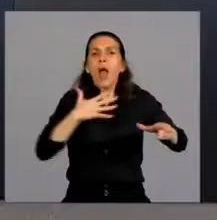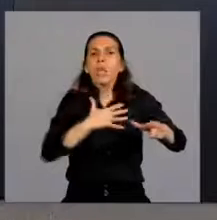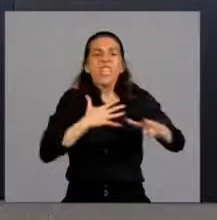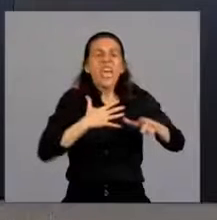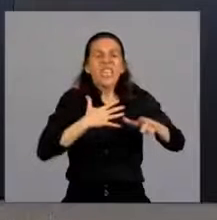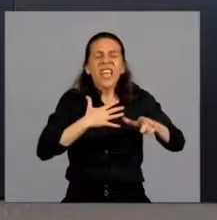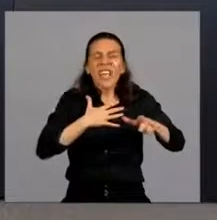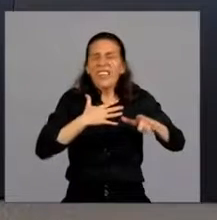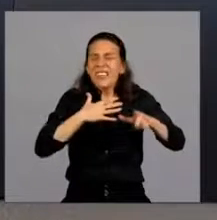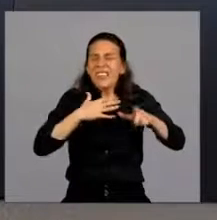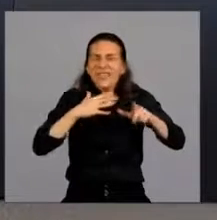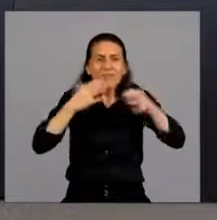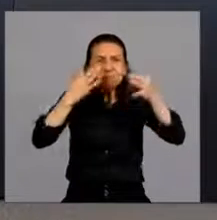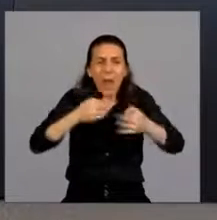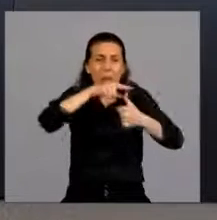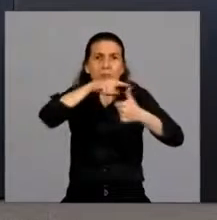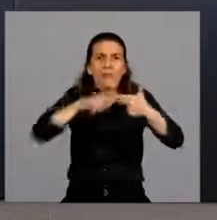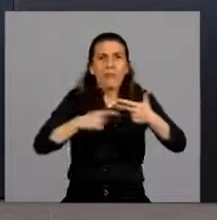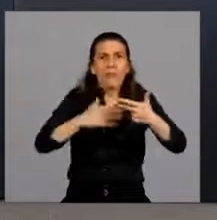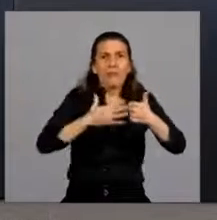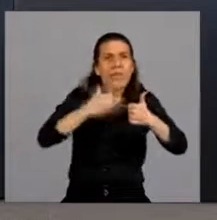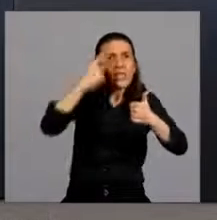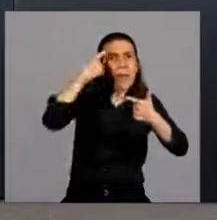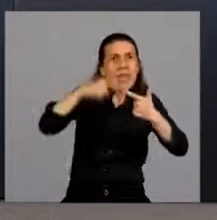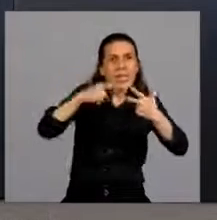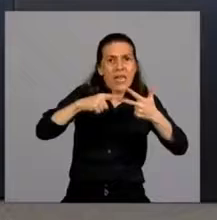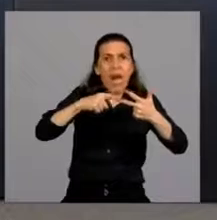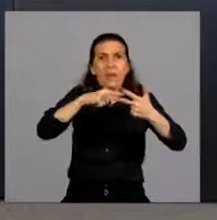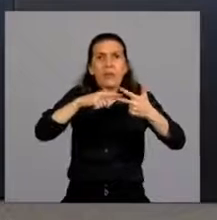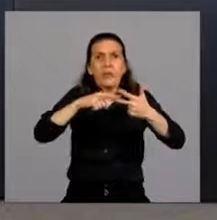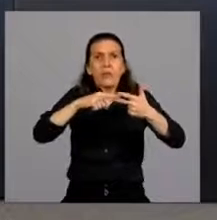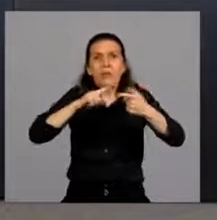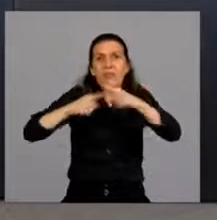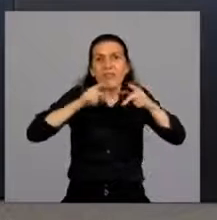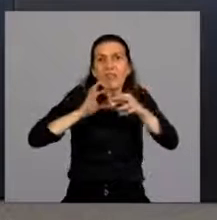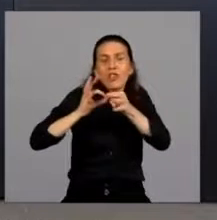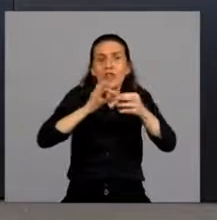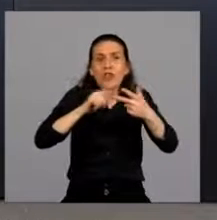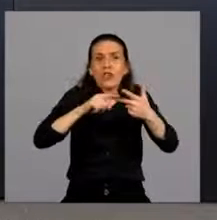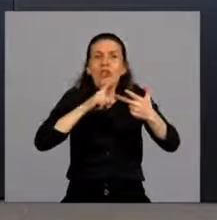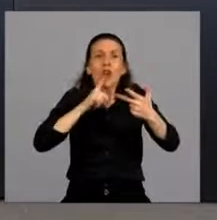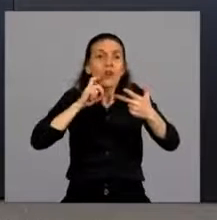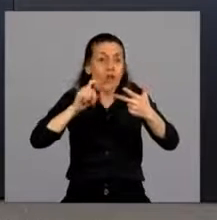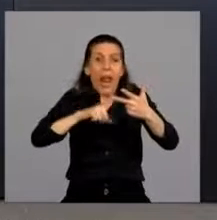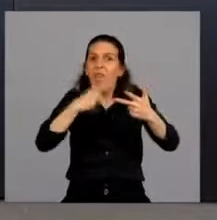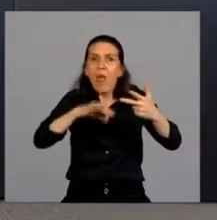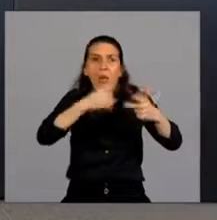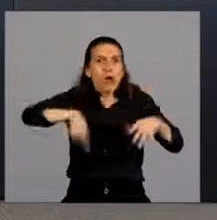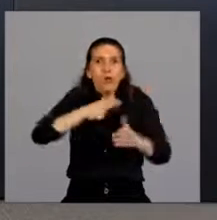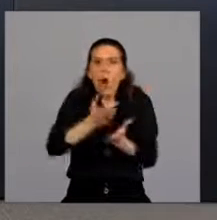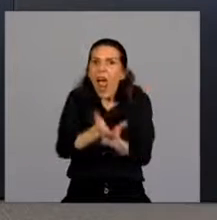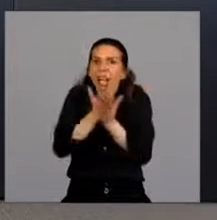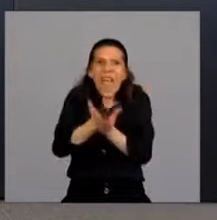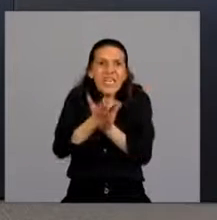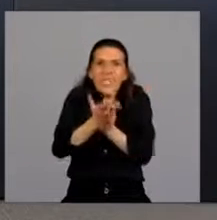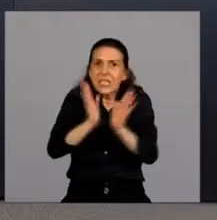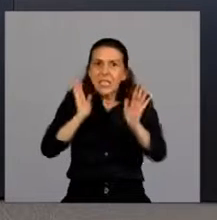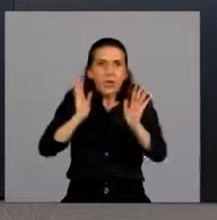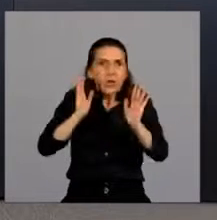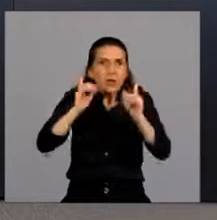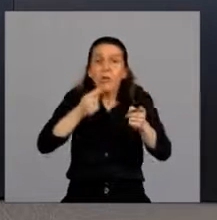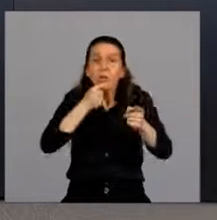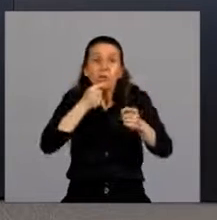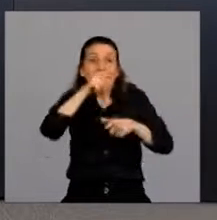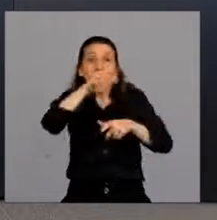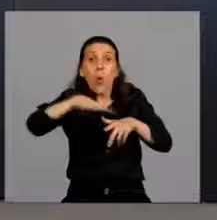personas. ¿Qué significa esto? Que tenemos que ser muy estrictos en todas las actividades y situaciones que generen